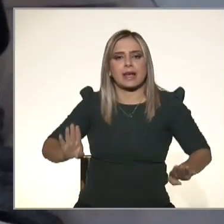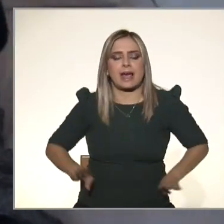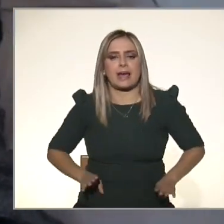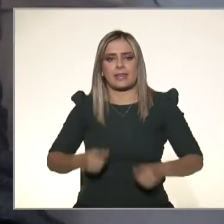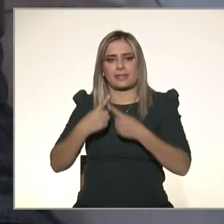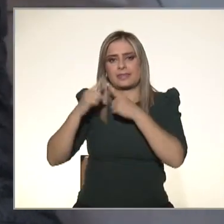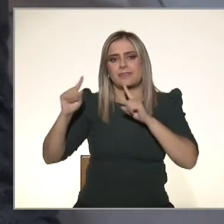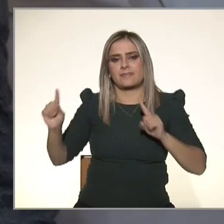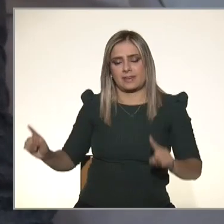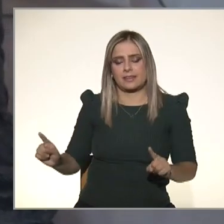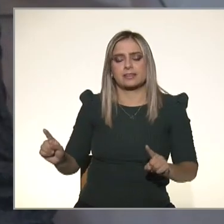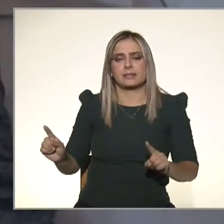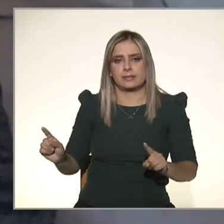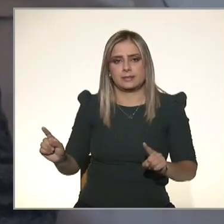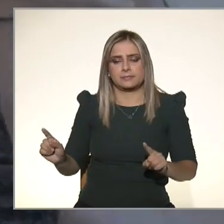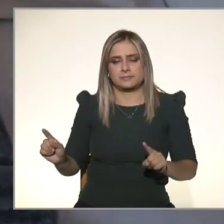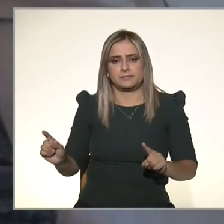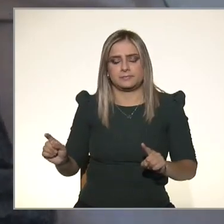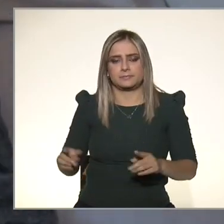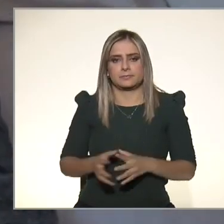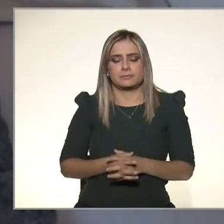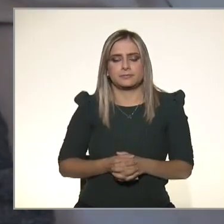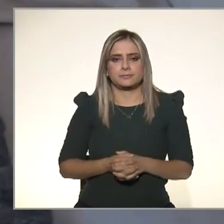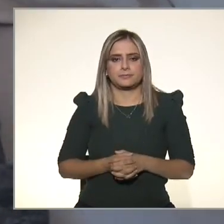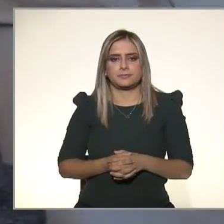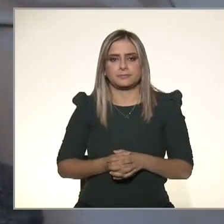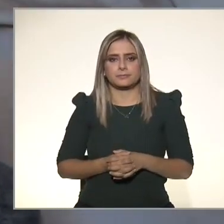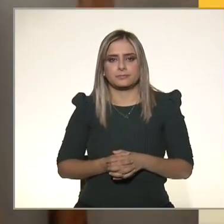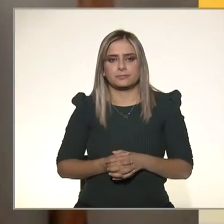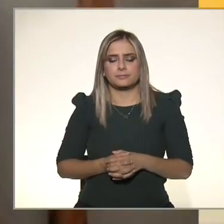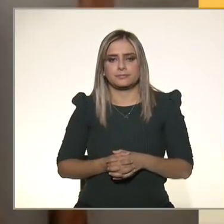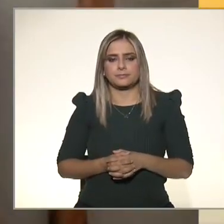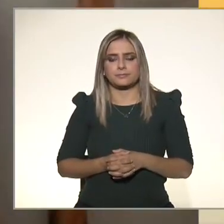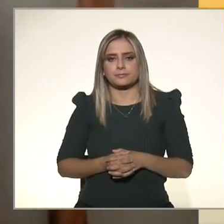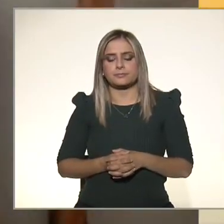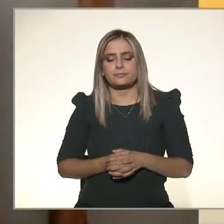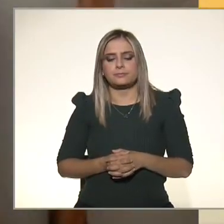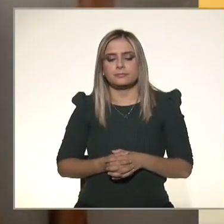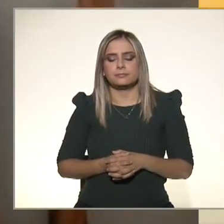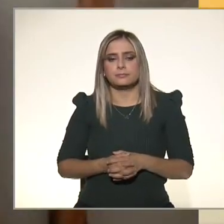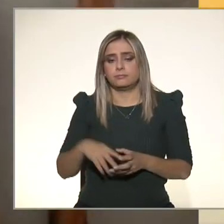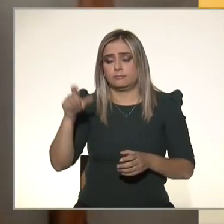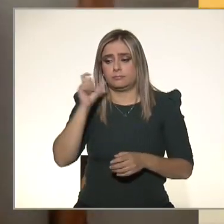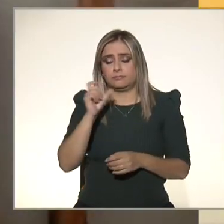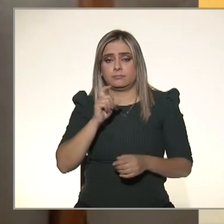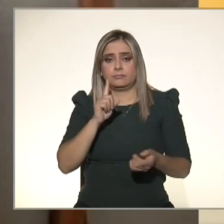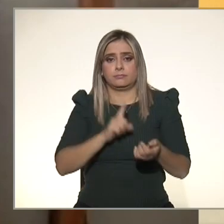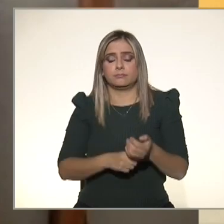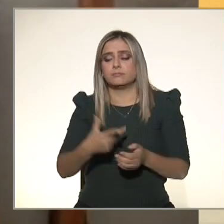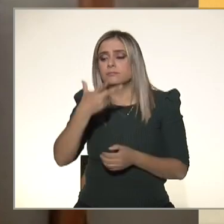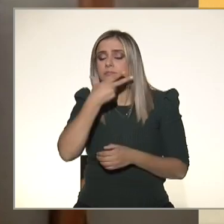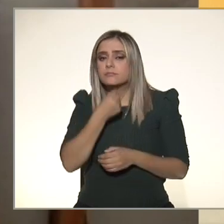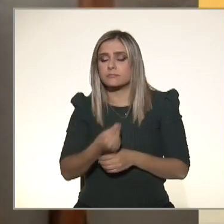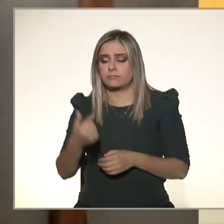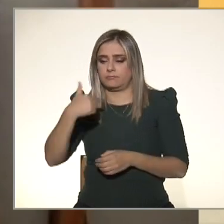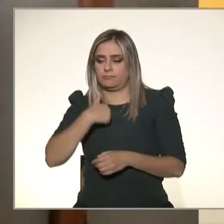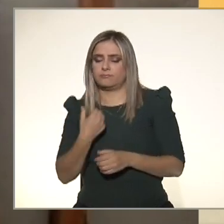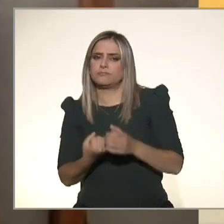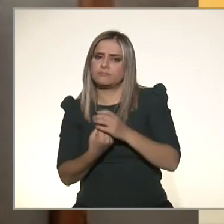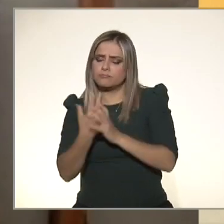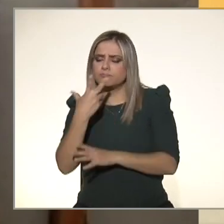de la crítica a los roles de género rígidos y estereotipados. Cuando los hombres vamos asumiendo una nueva